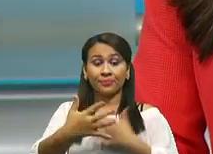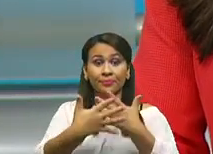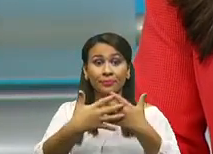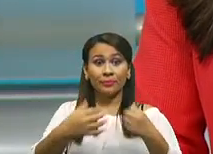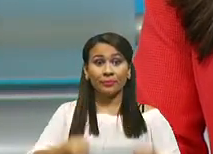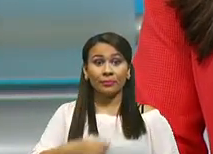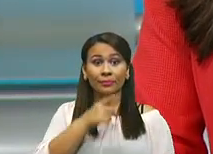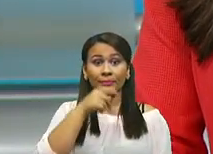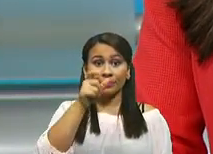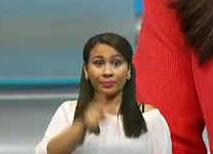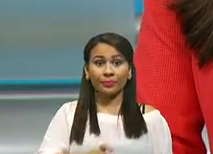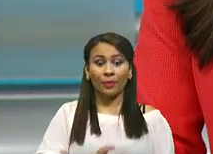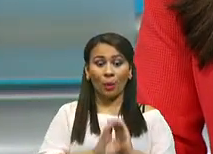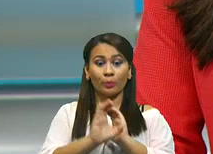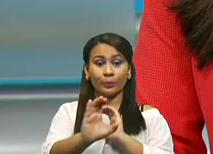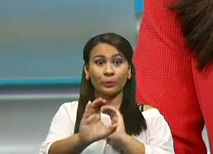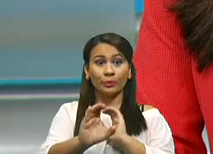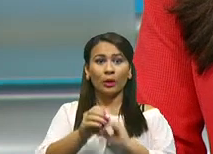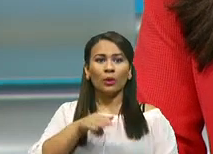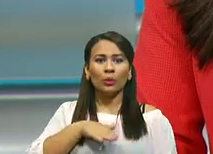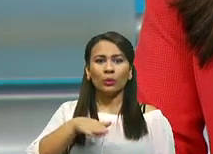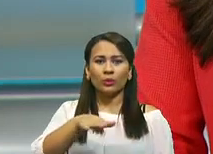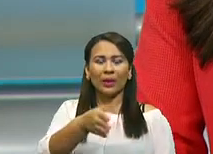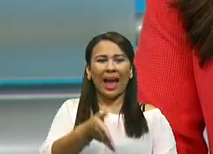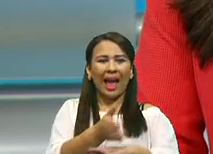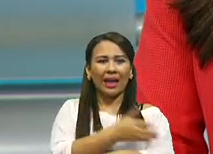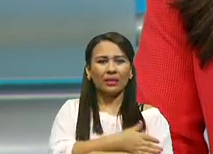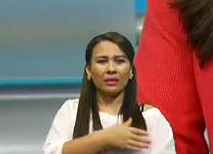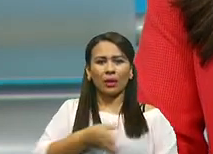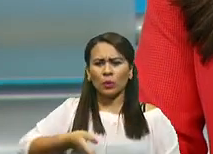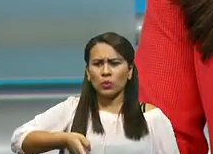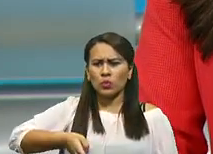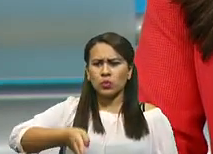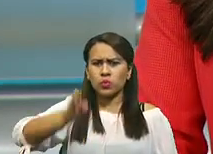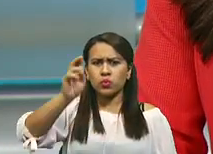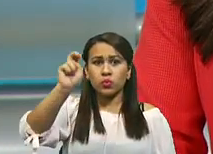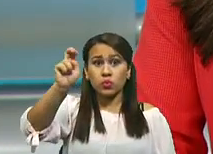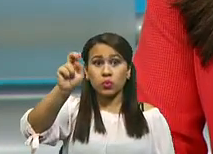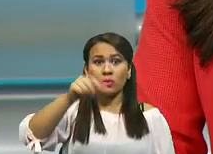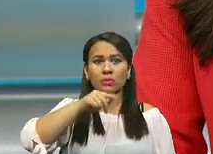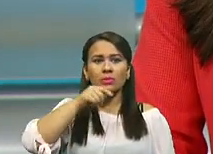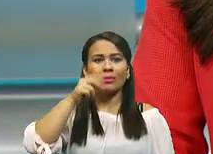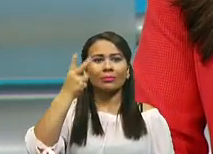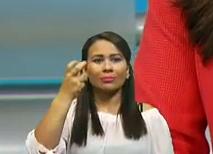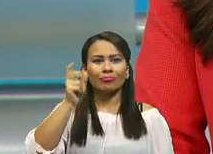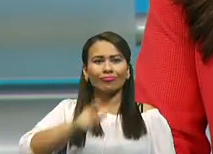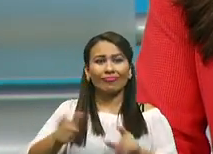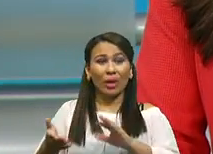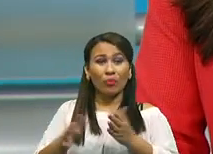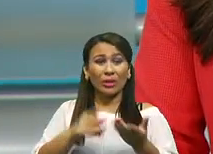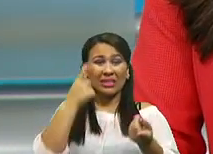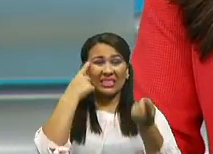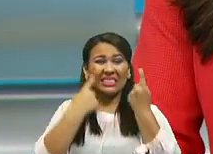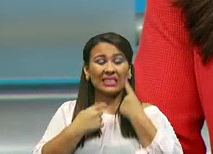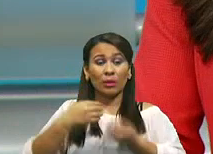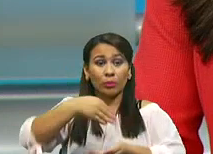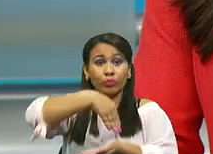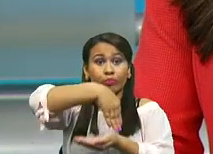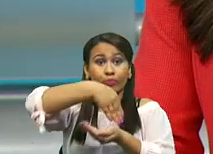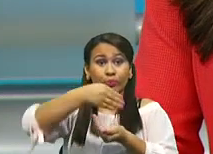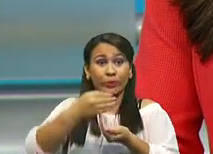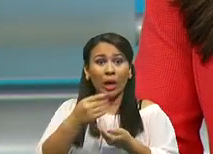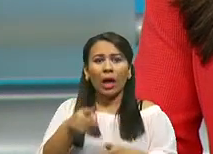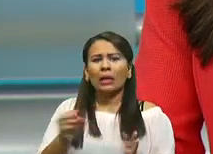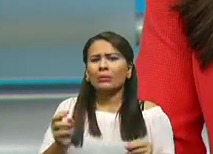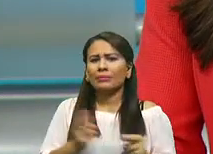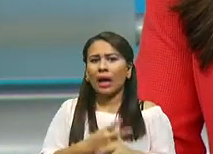contra del conductor del bus intercantonal que se accidentó en la Panamericana Norte y que dejó 12 muertos en Guayabamba. Agentes del bloque